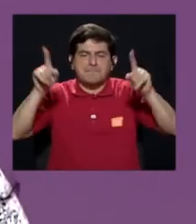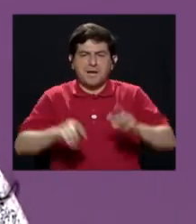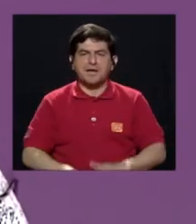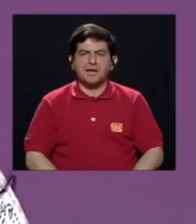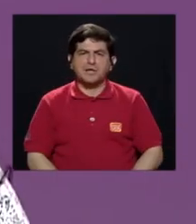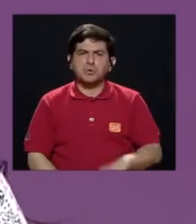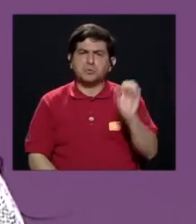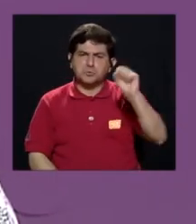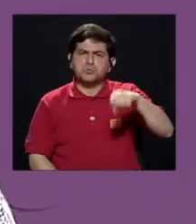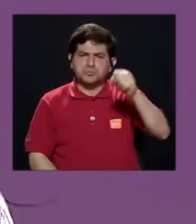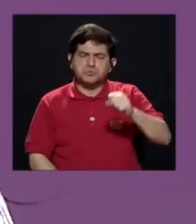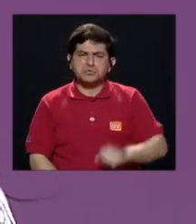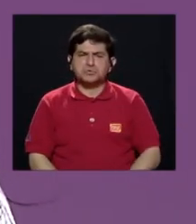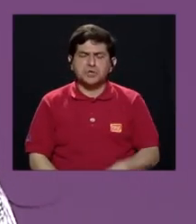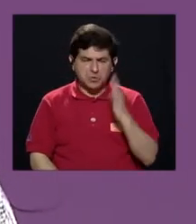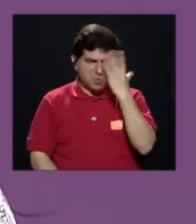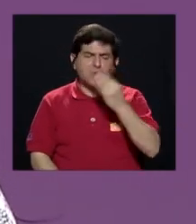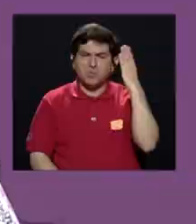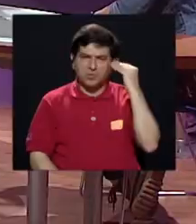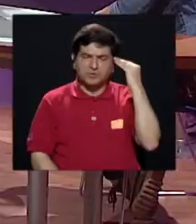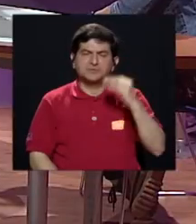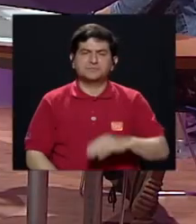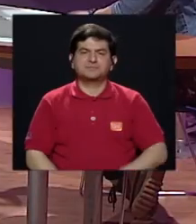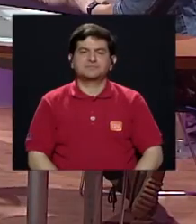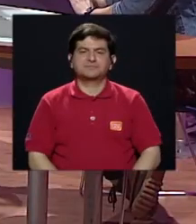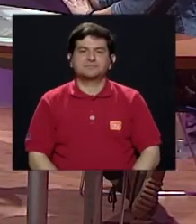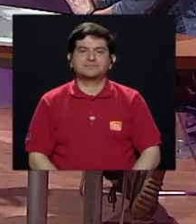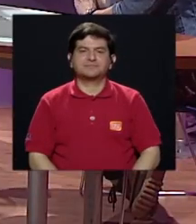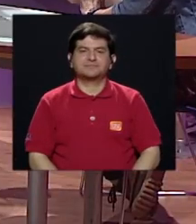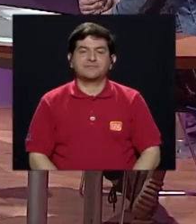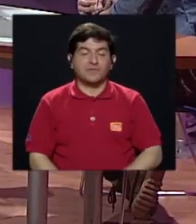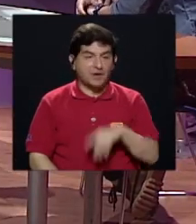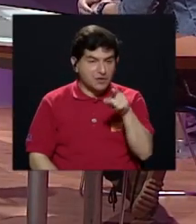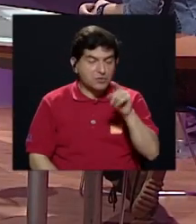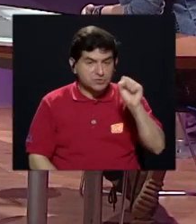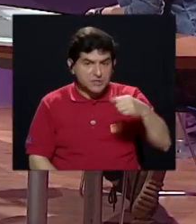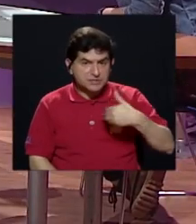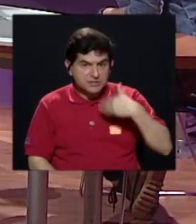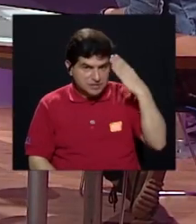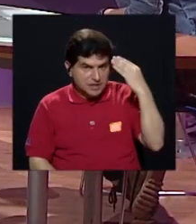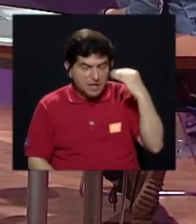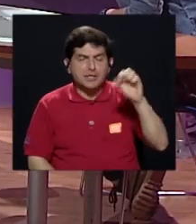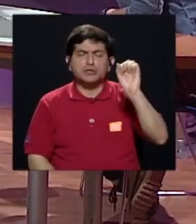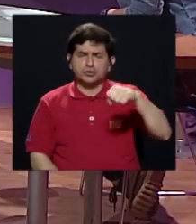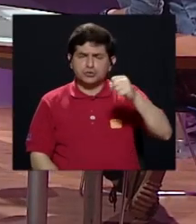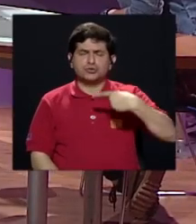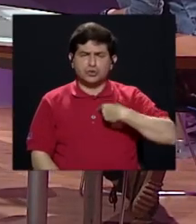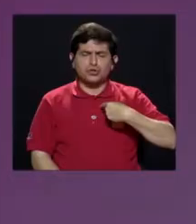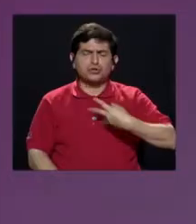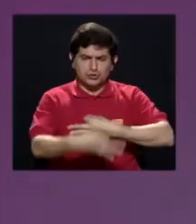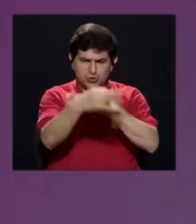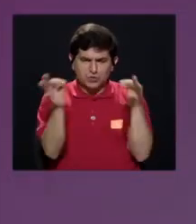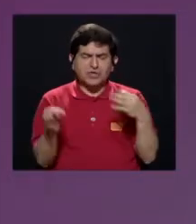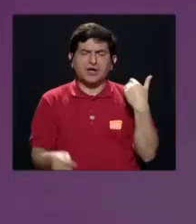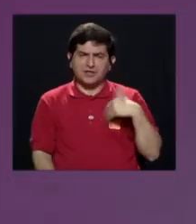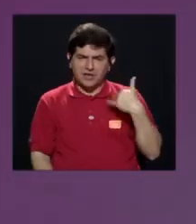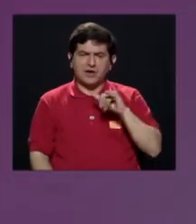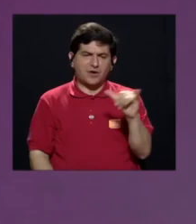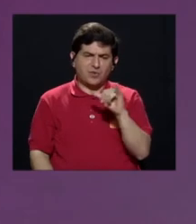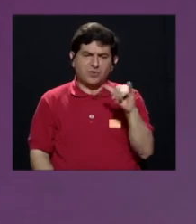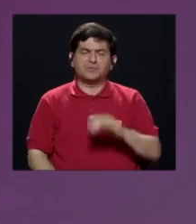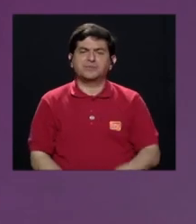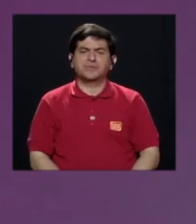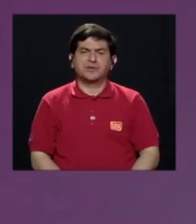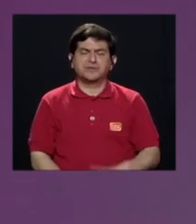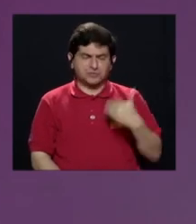realidad ha sido súper bonito también. Okay. ¿Vos has tenido esa experiencia? Sí, claro que sí. Yo le he dado talleres a hombres también,